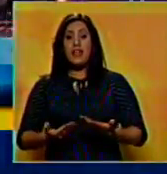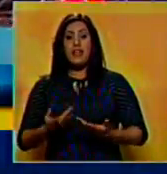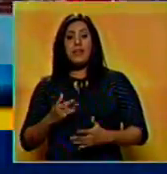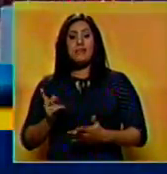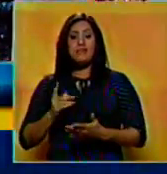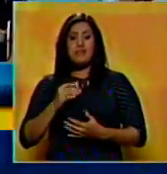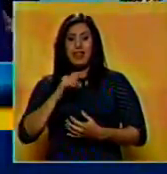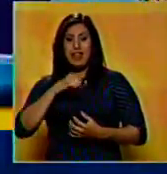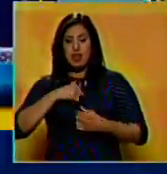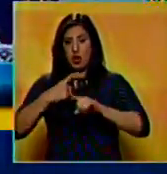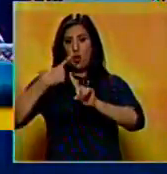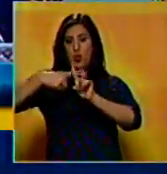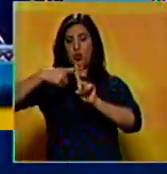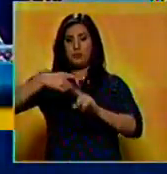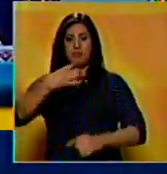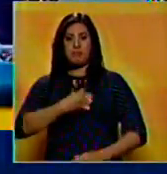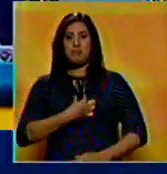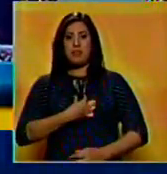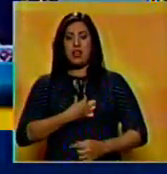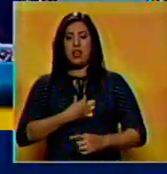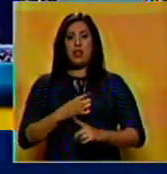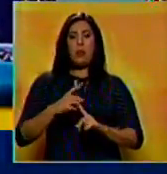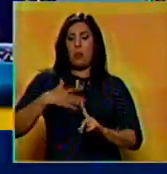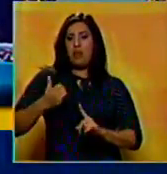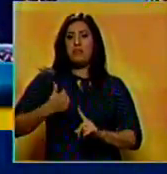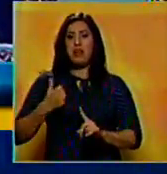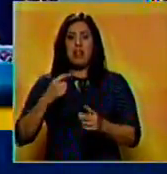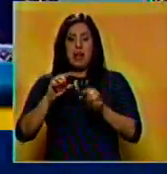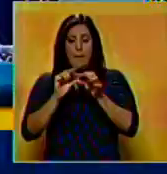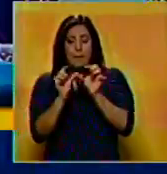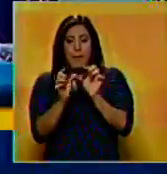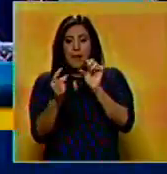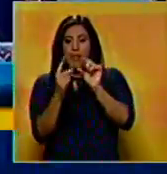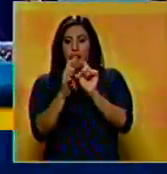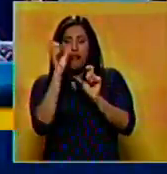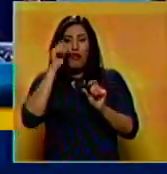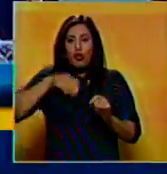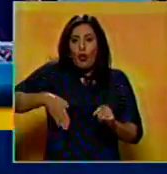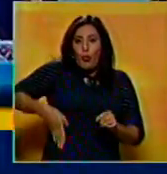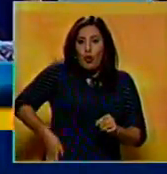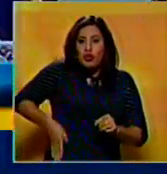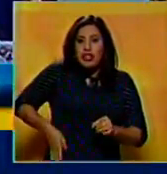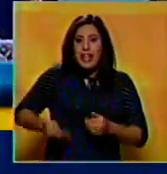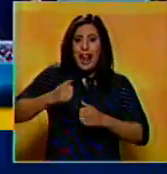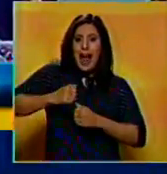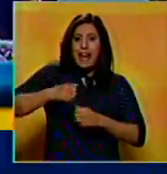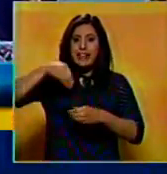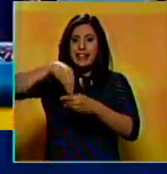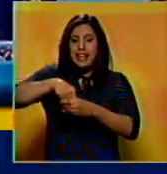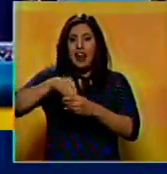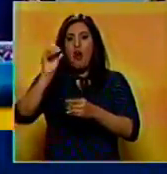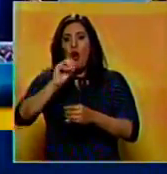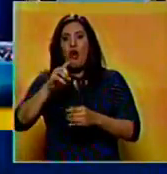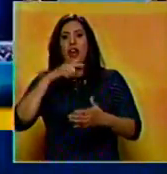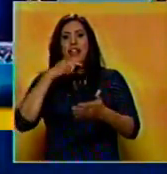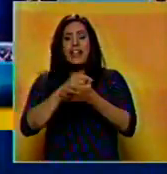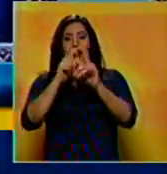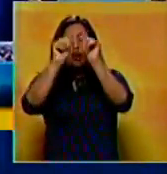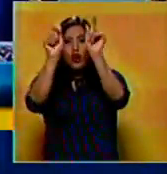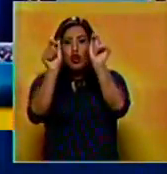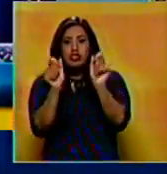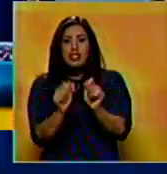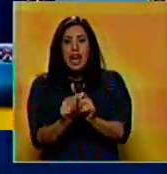llevar un Cristo en el pecho, y puede llevar una estampita en el bolsillo, en la cartera, o tener el rosario en